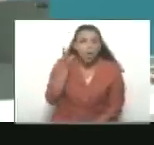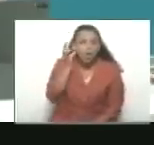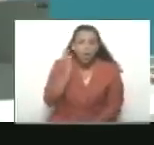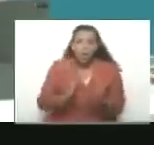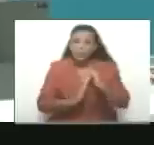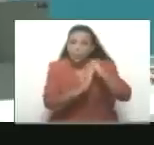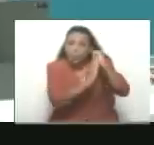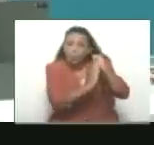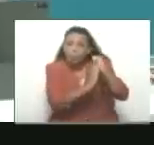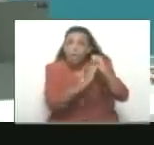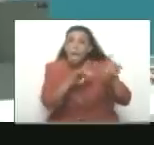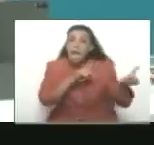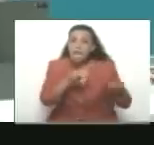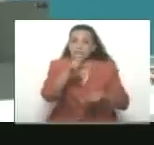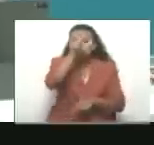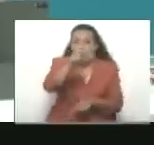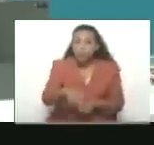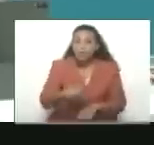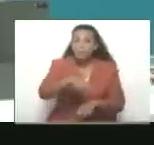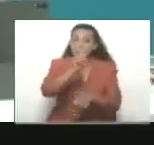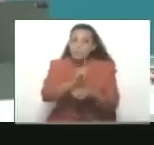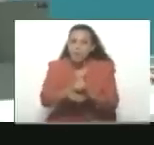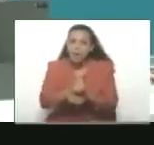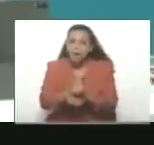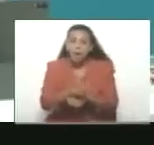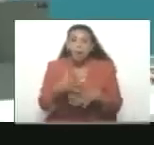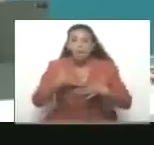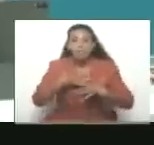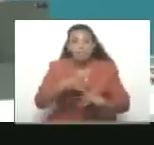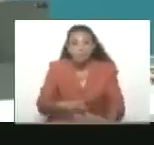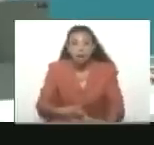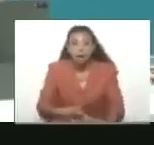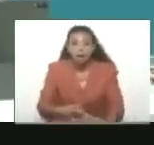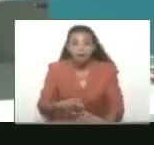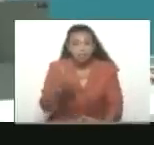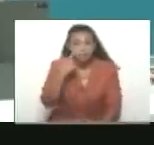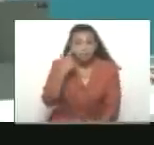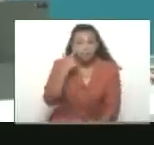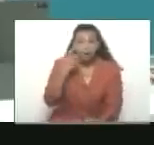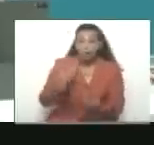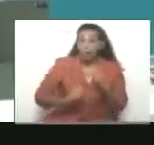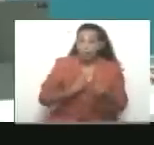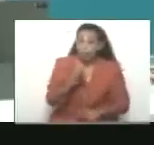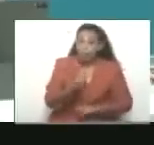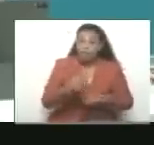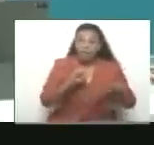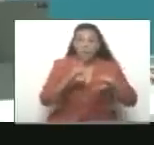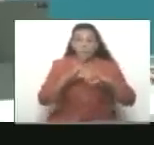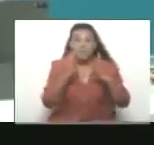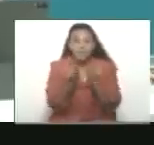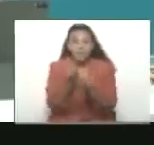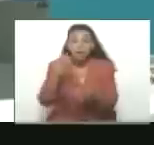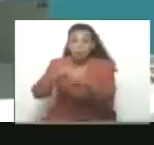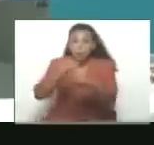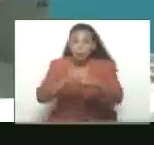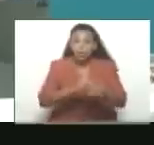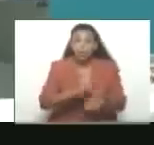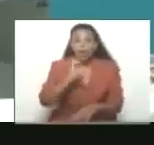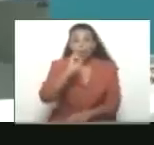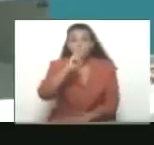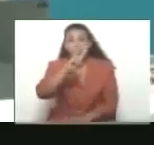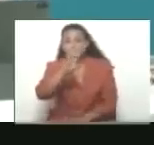el poder popular ustedes en primer lugar que son los que pueden todo el movimiento de familia la